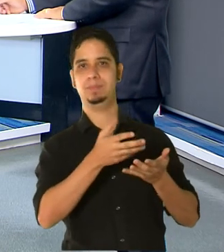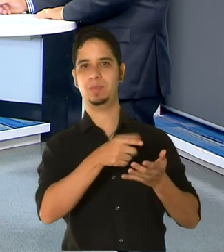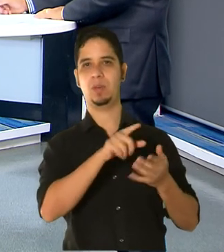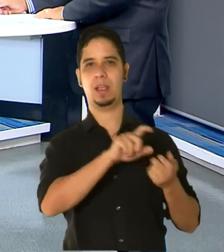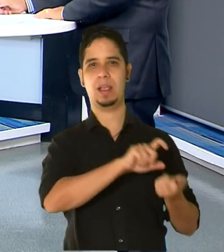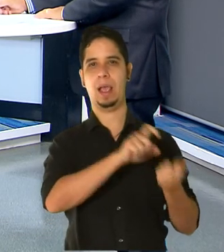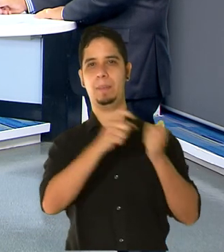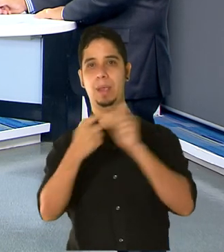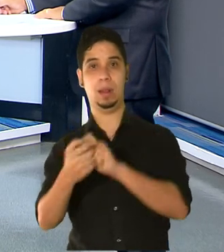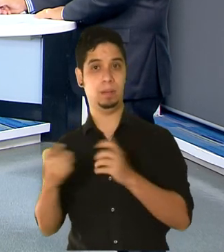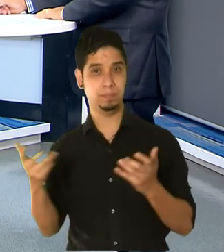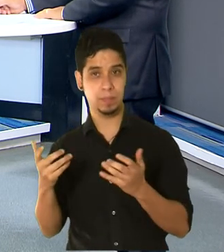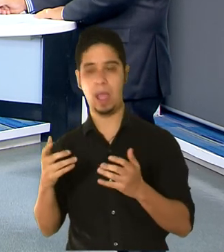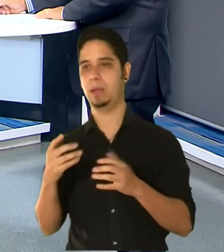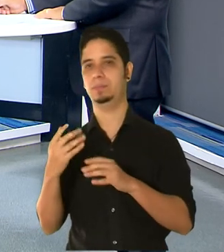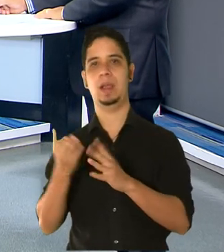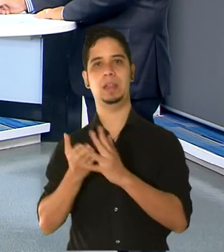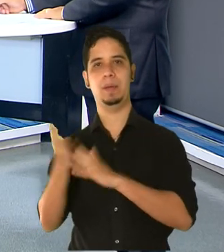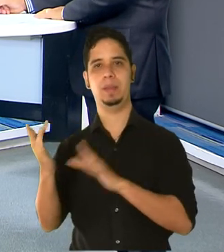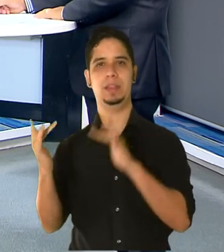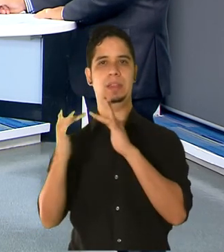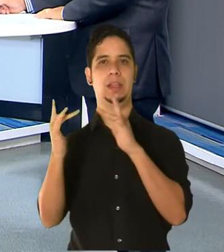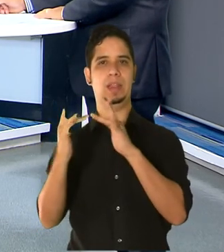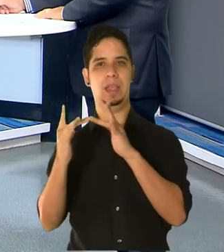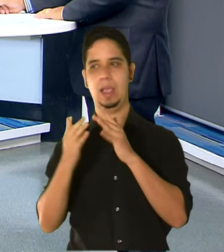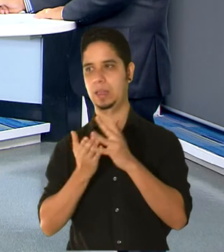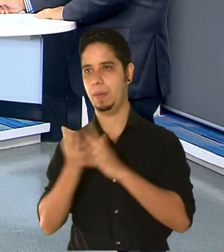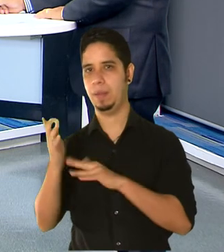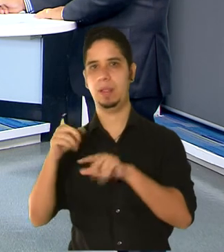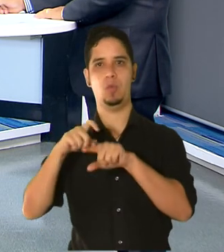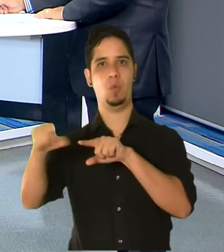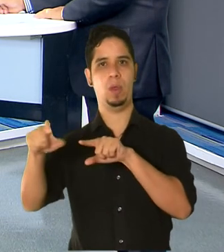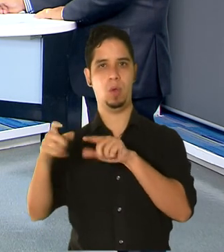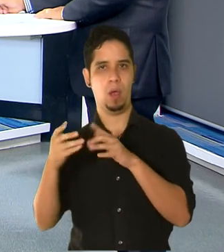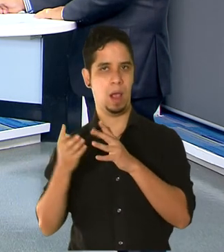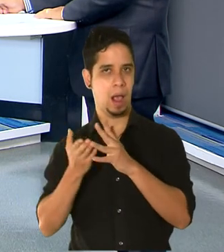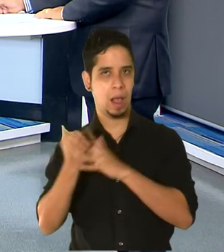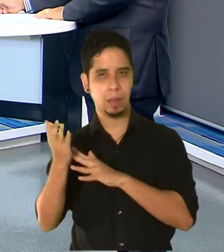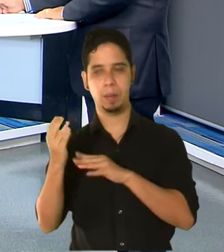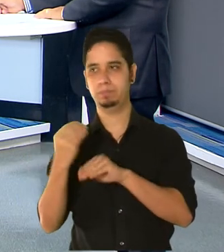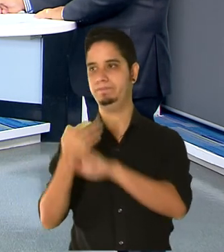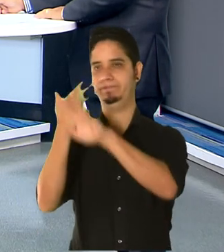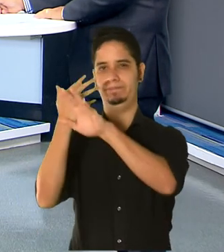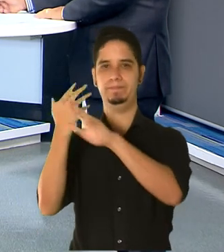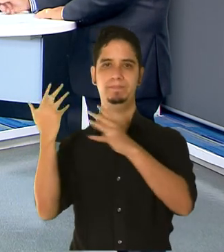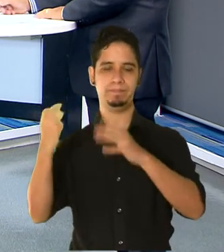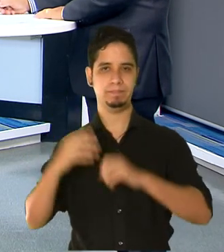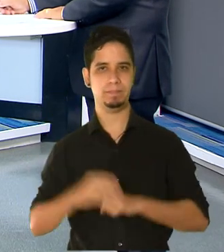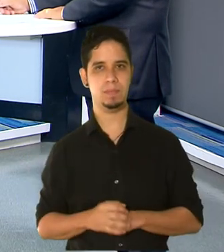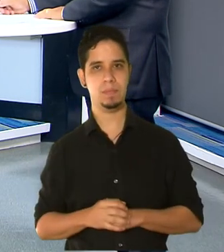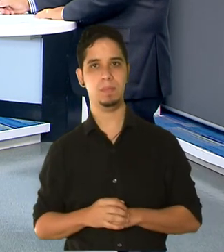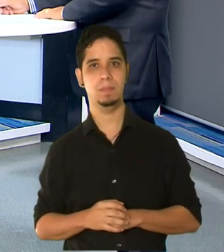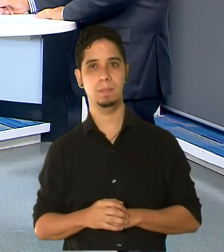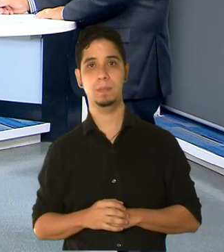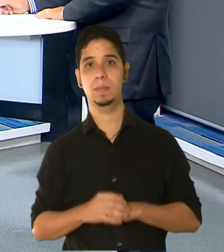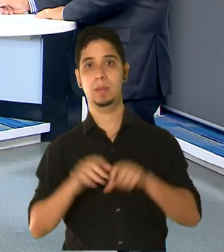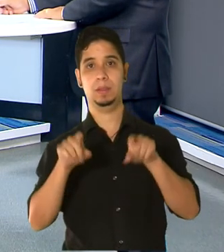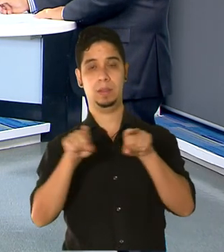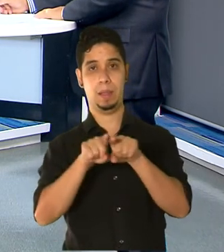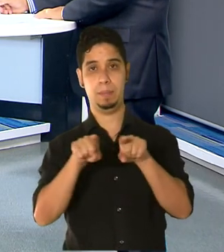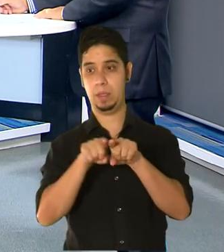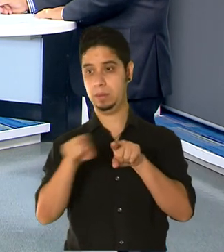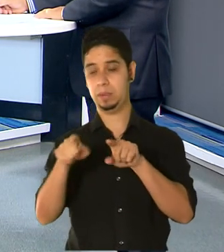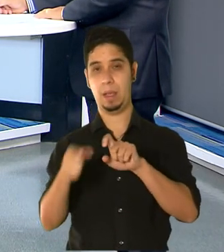área que han tenido que crear es y que hemos apoyado y educado y orientado es cambiar y de diversificar tu negocio